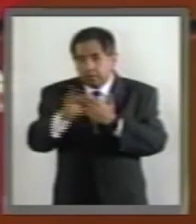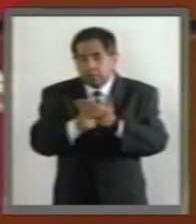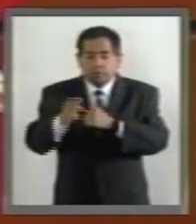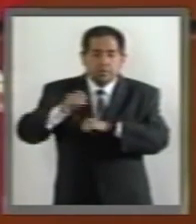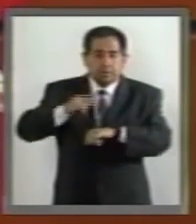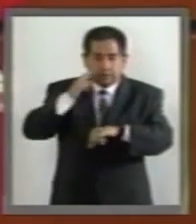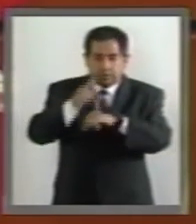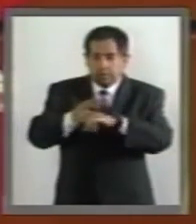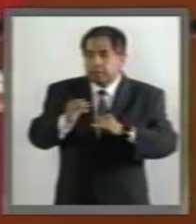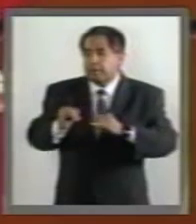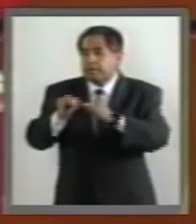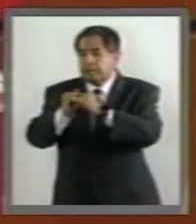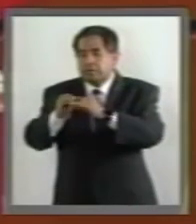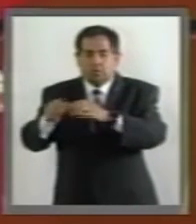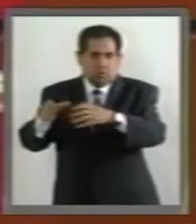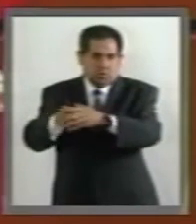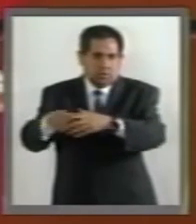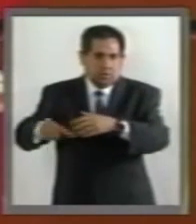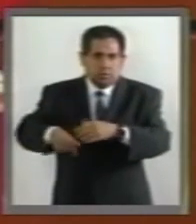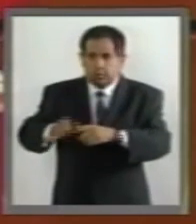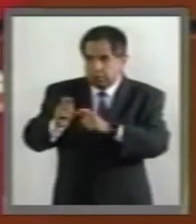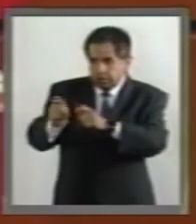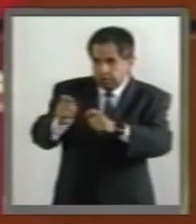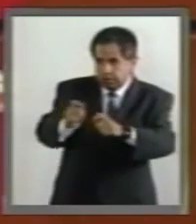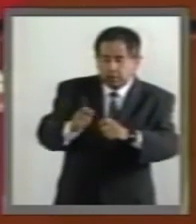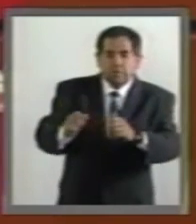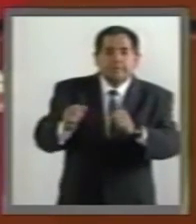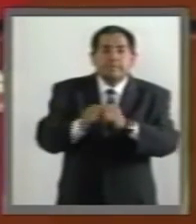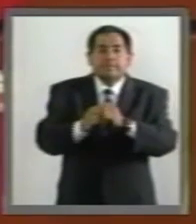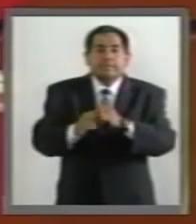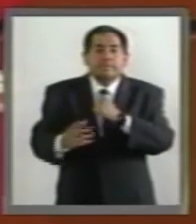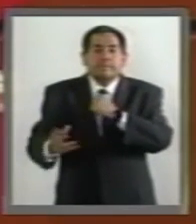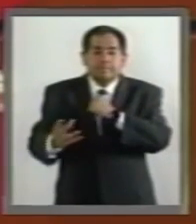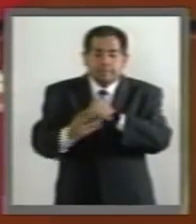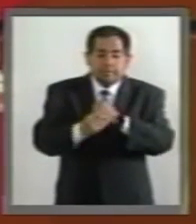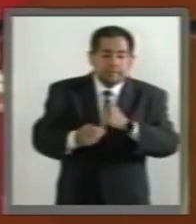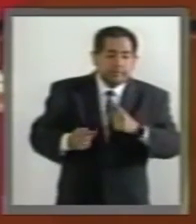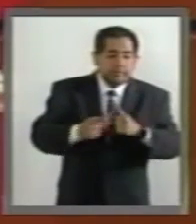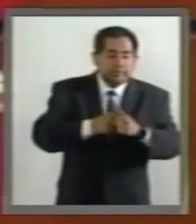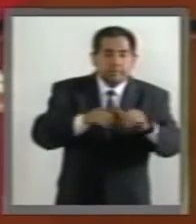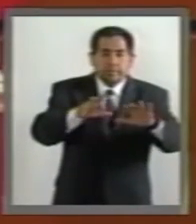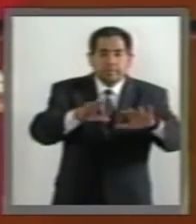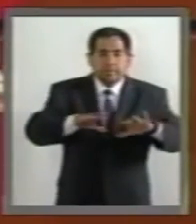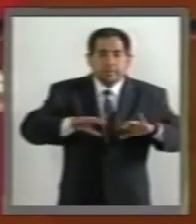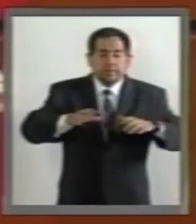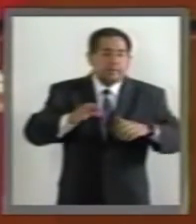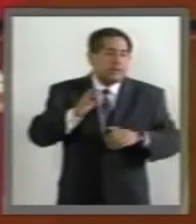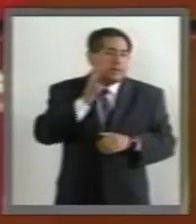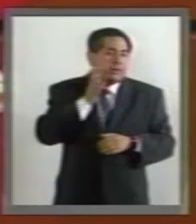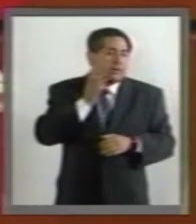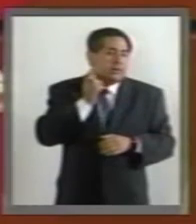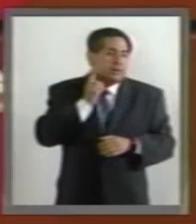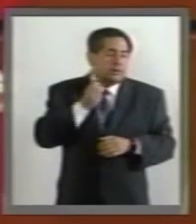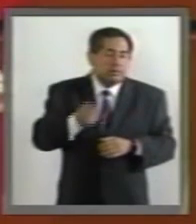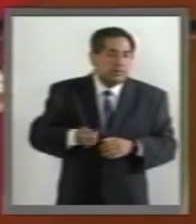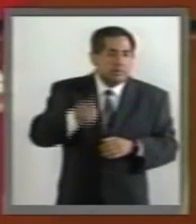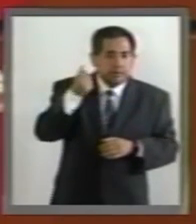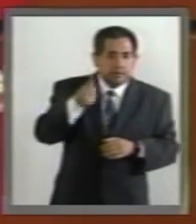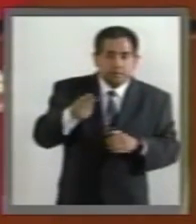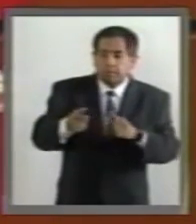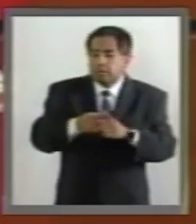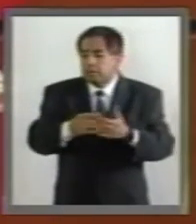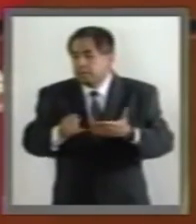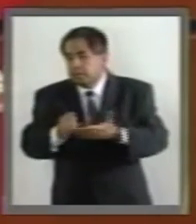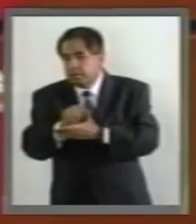las dependencias y entidades con autorización del Pleno de la Cámara de Diputados previo dictamen